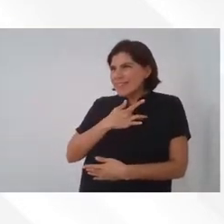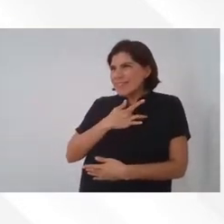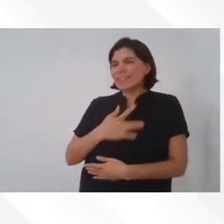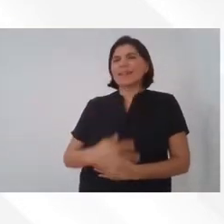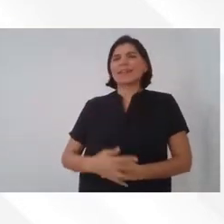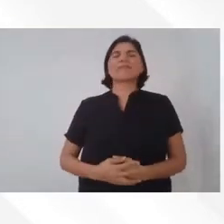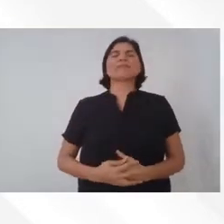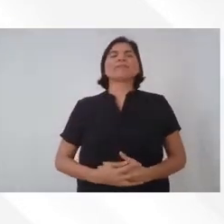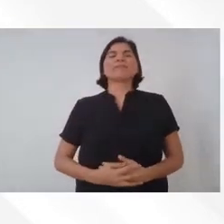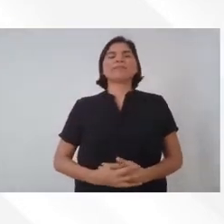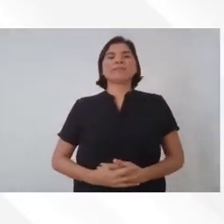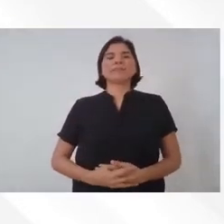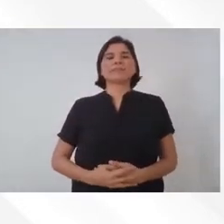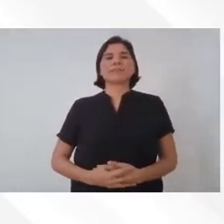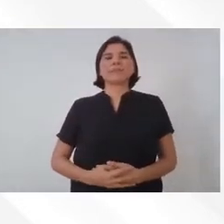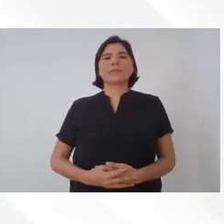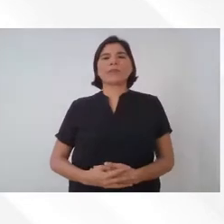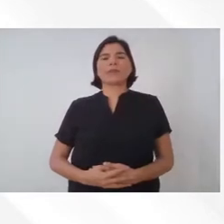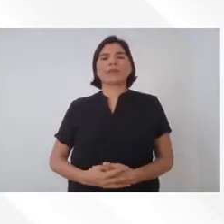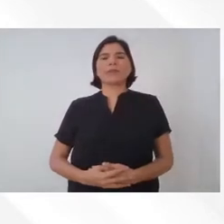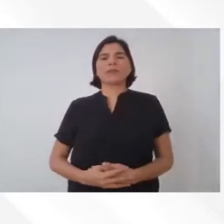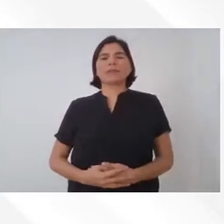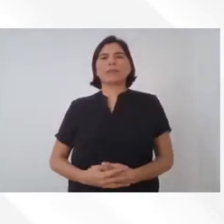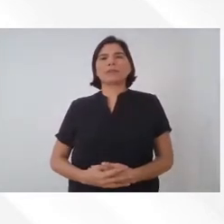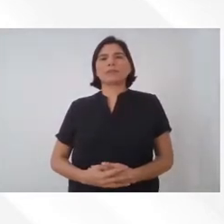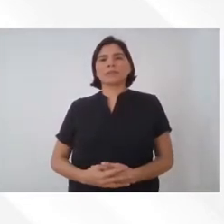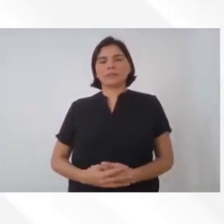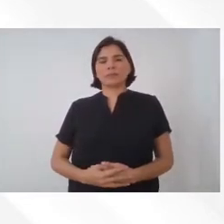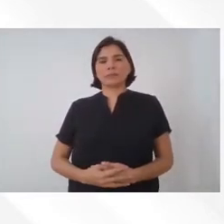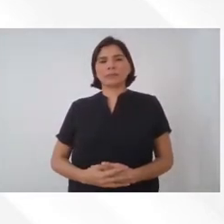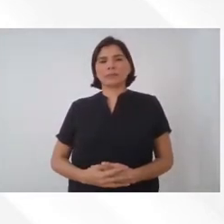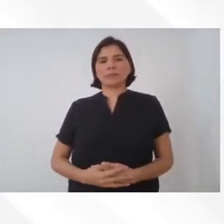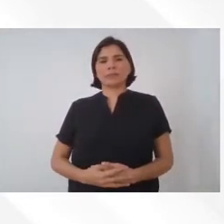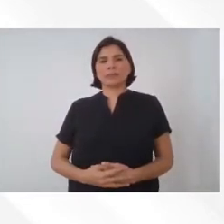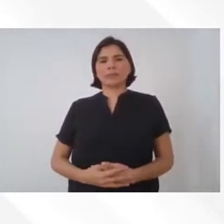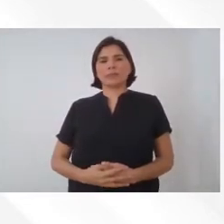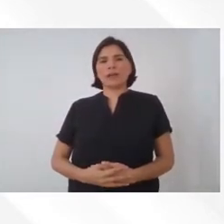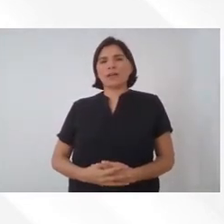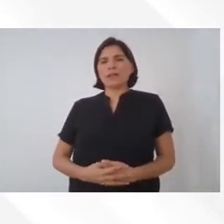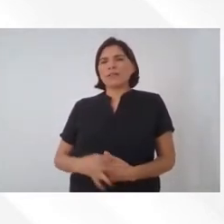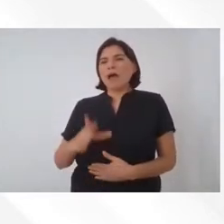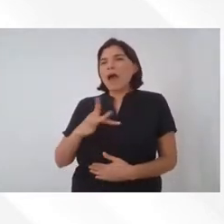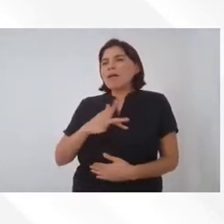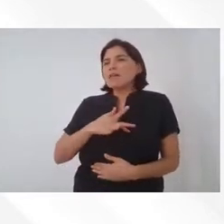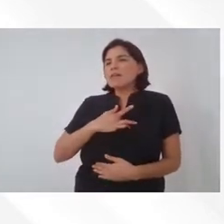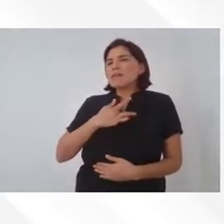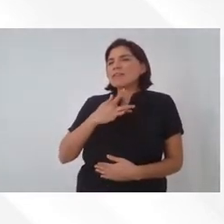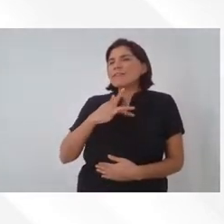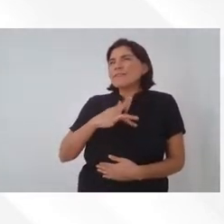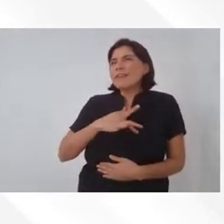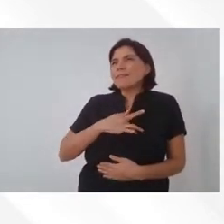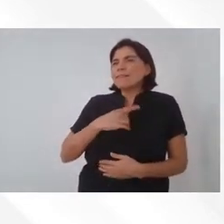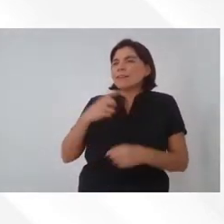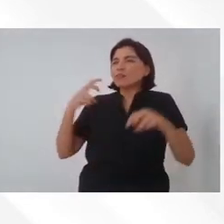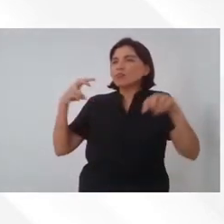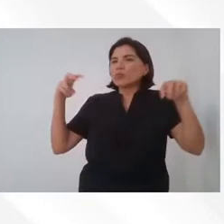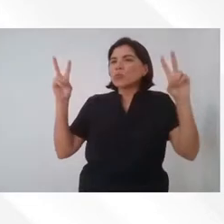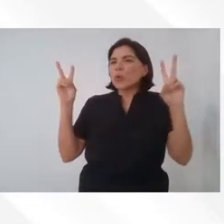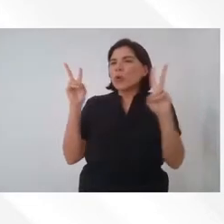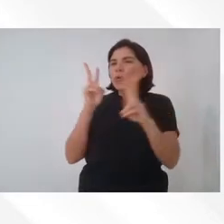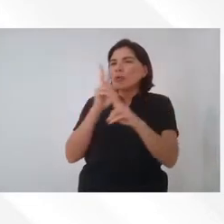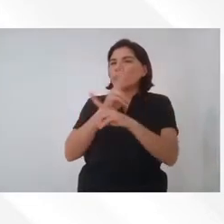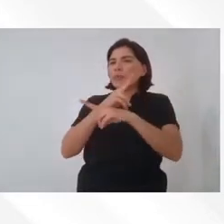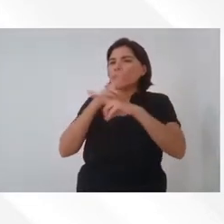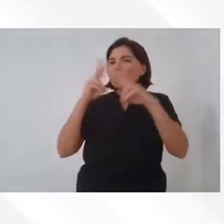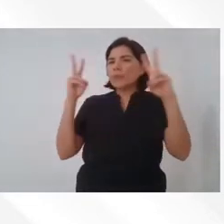Traten de sentir la brisa que mueve las espigas, cómo mueve el